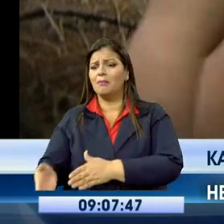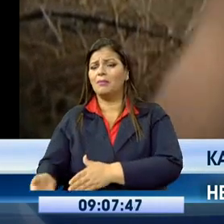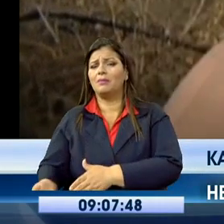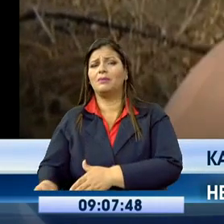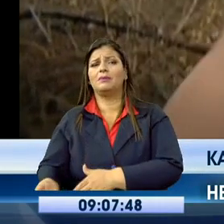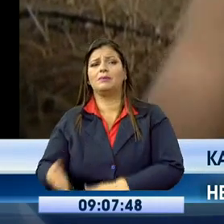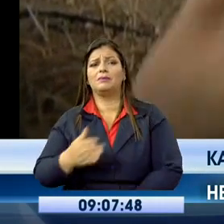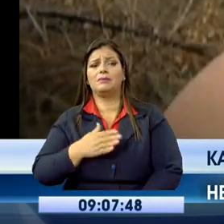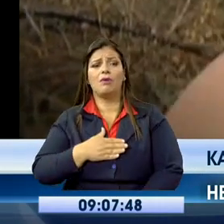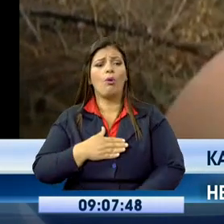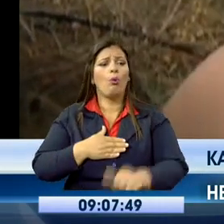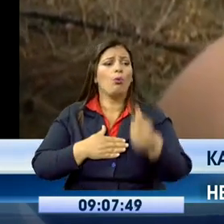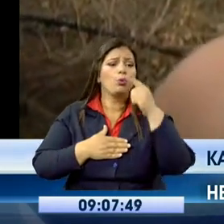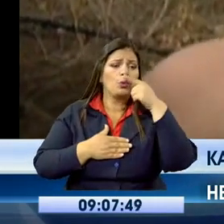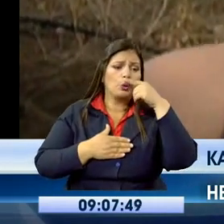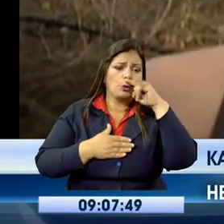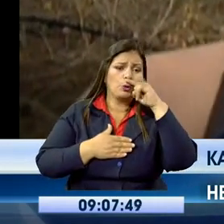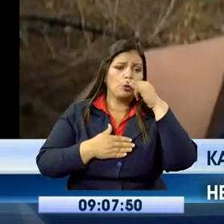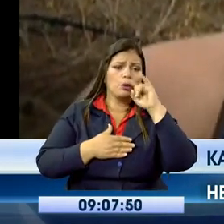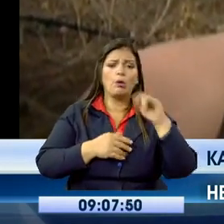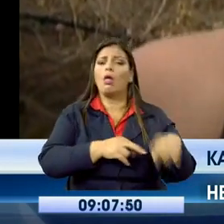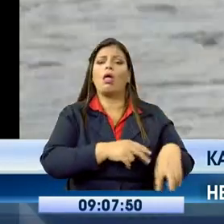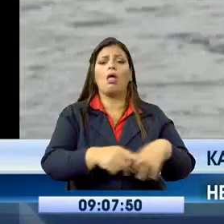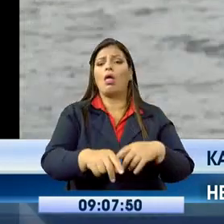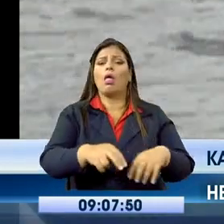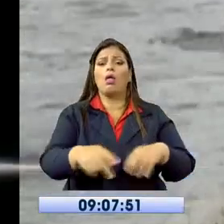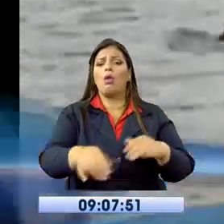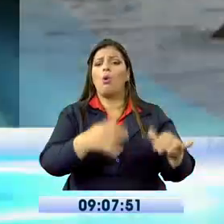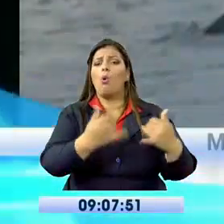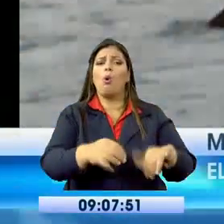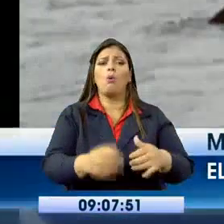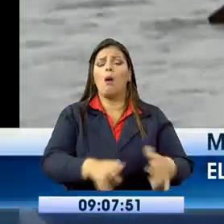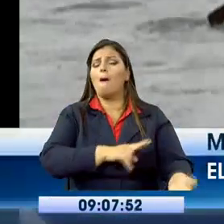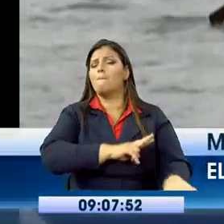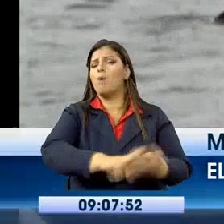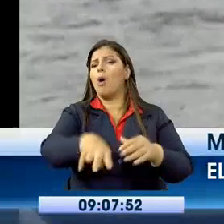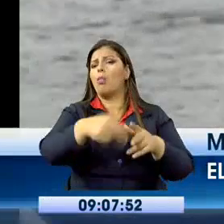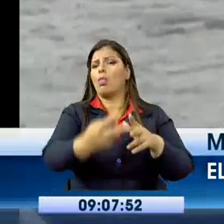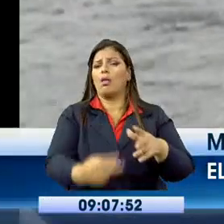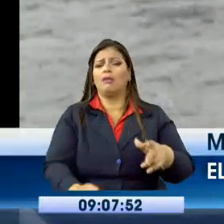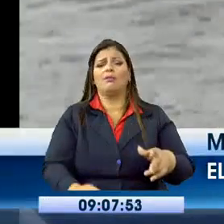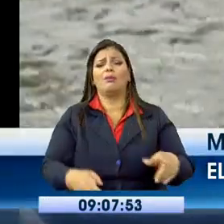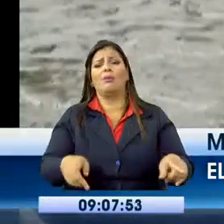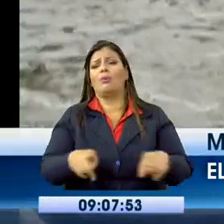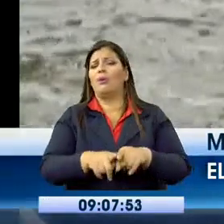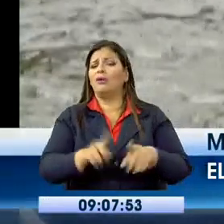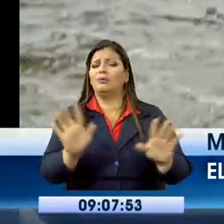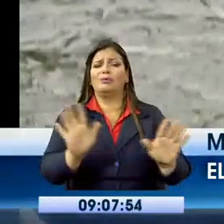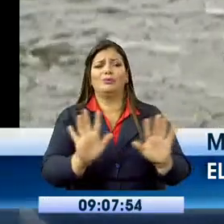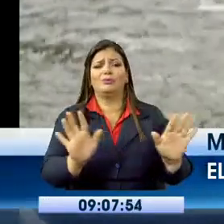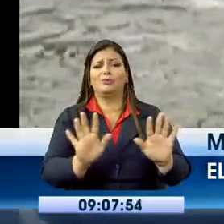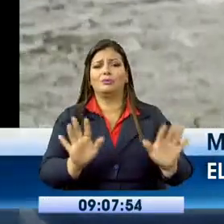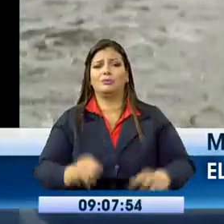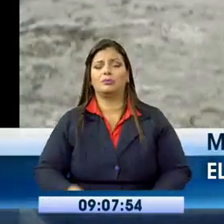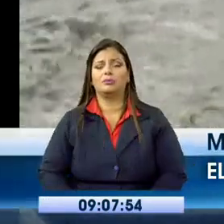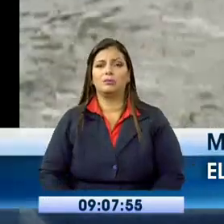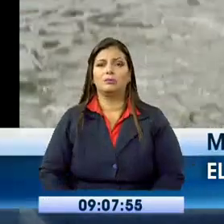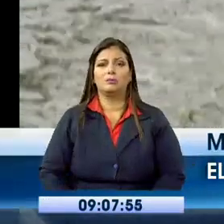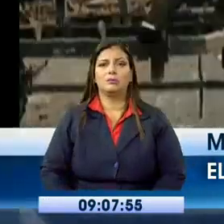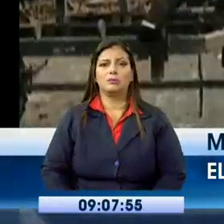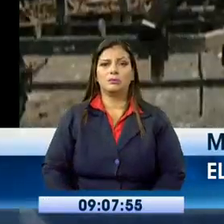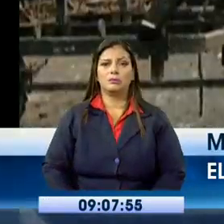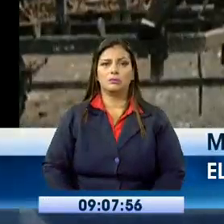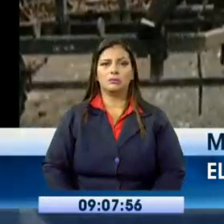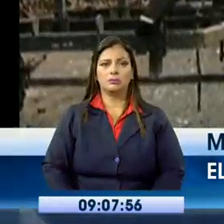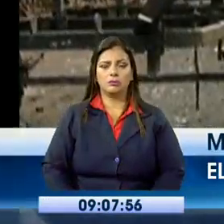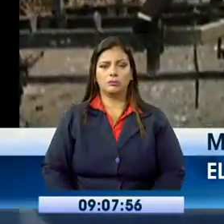No quiero que vuelva a pasar con ningún otro niño. Tristeza que se hizo presente en una casa, que ahora los familiares